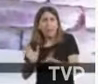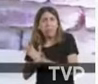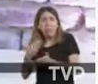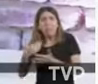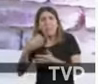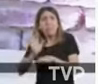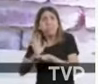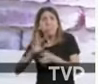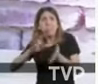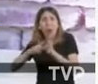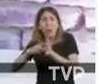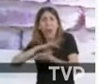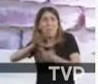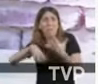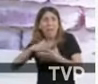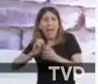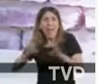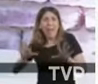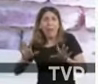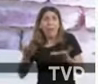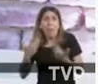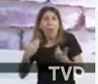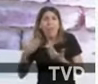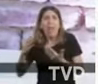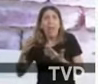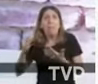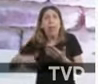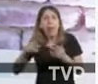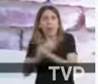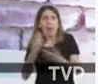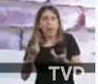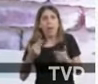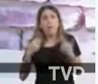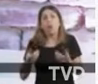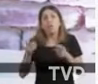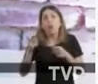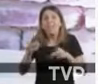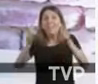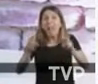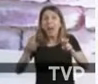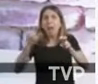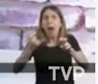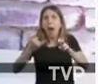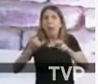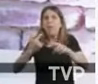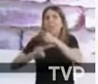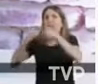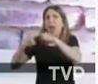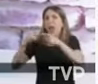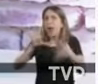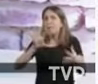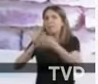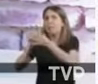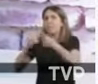daño. Por lo menos causado menos daño. Quiero decir que esto tiene una historia, me veo obligado